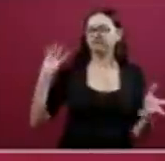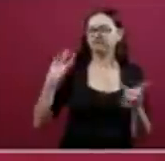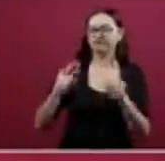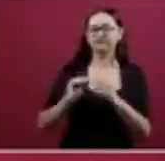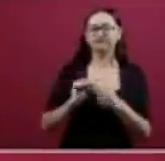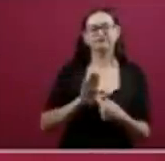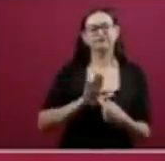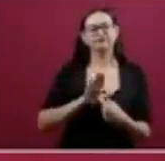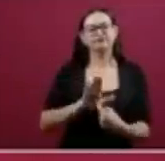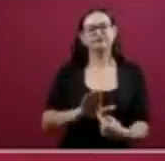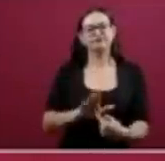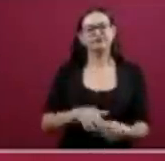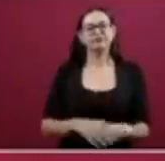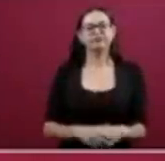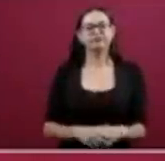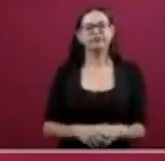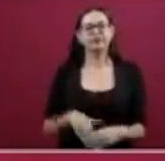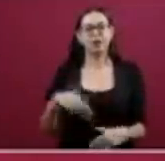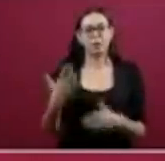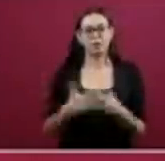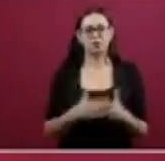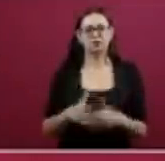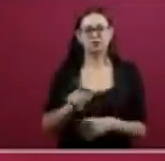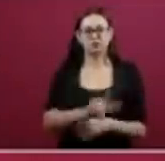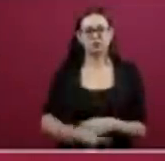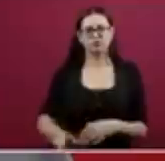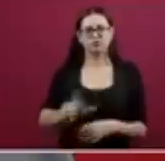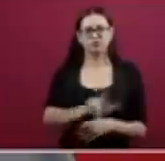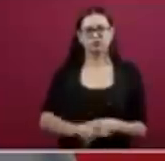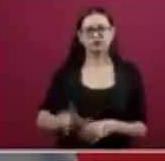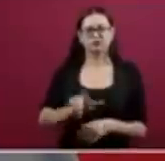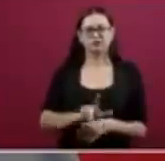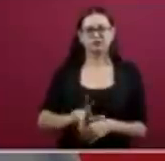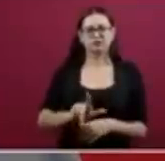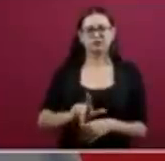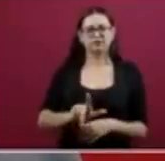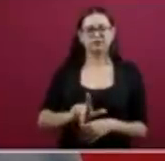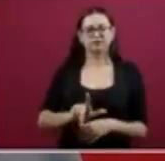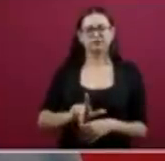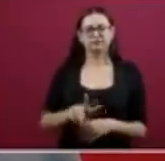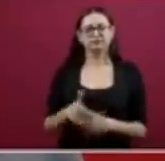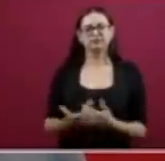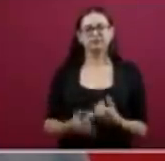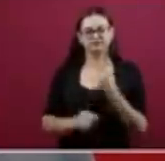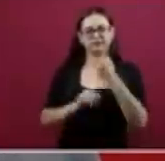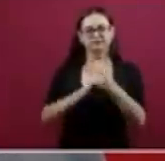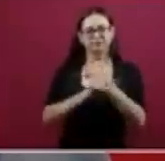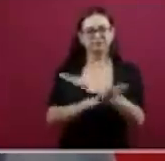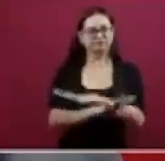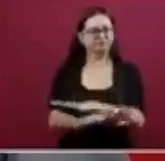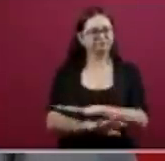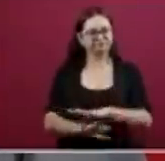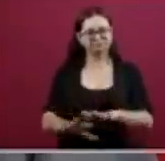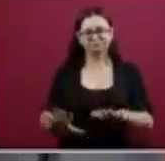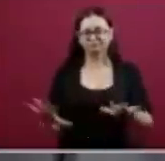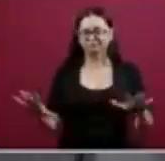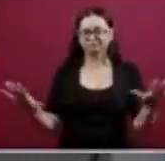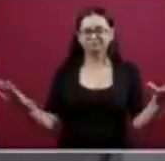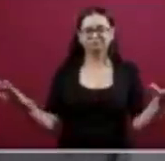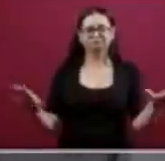El lunes próximo vamos a informar a todos los